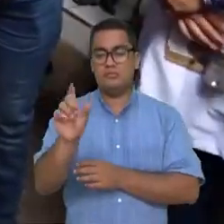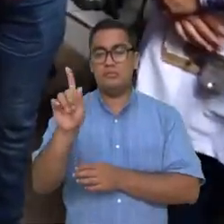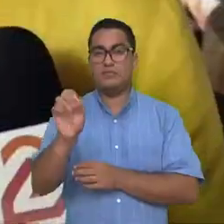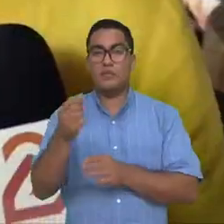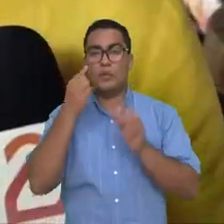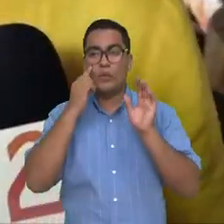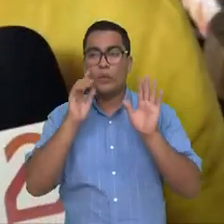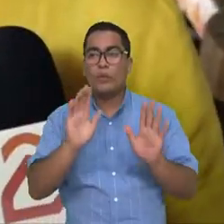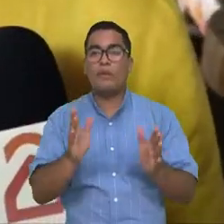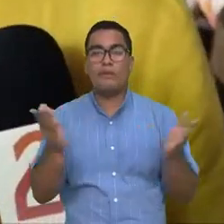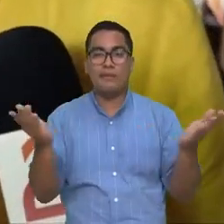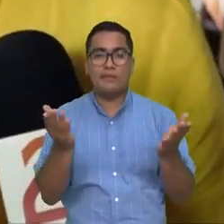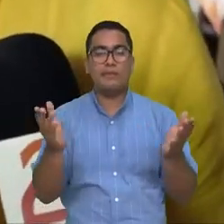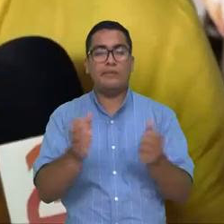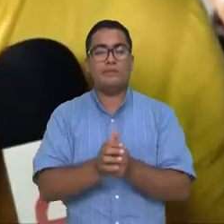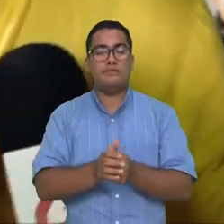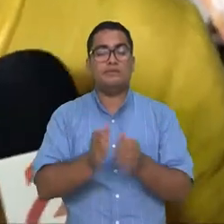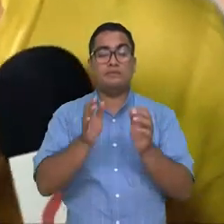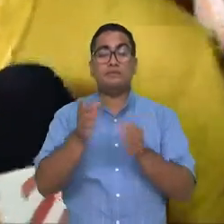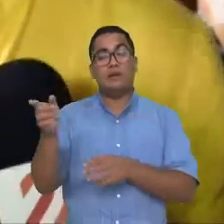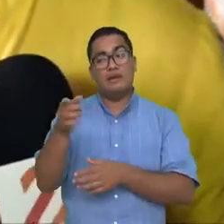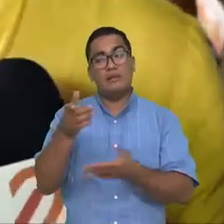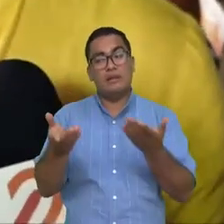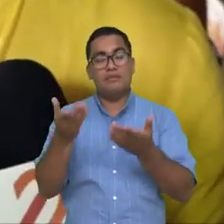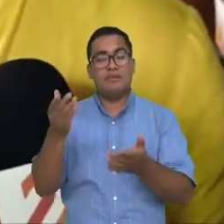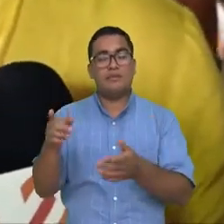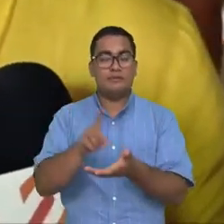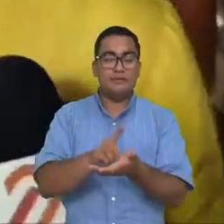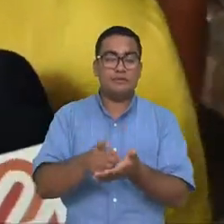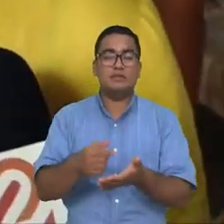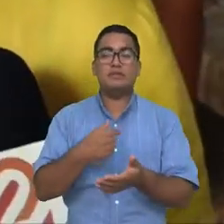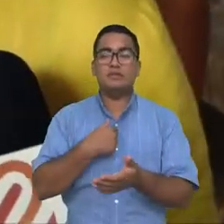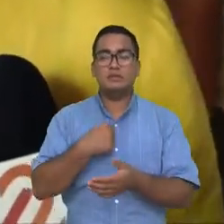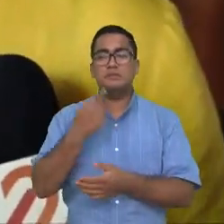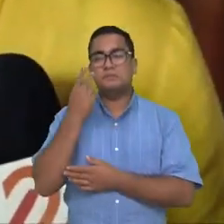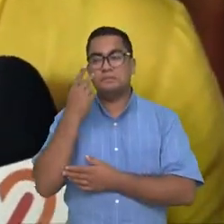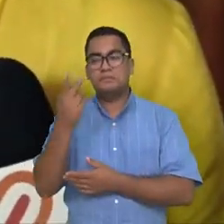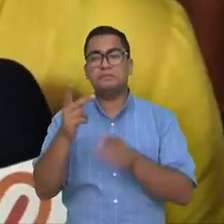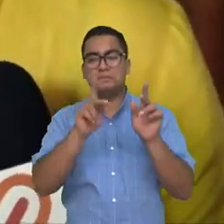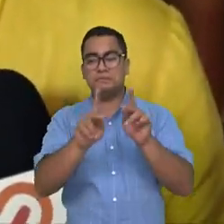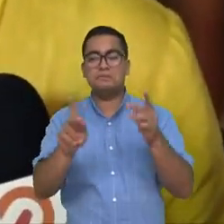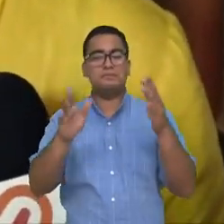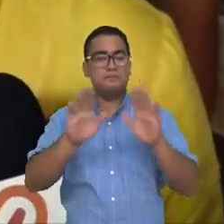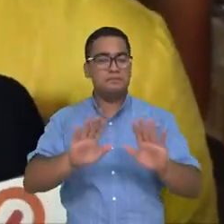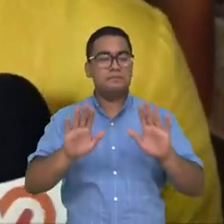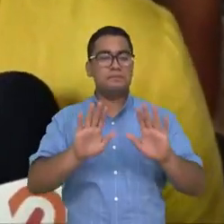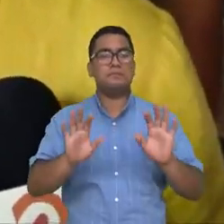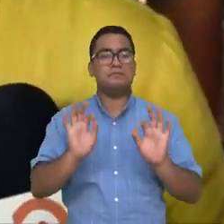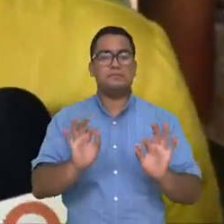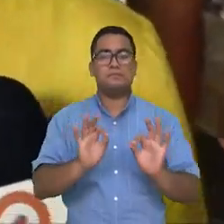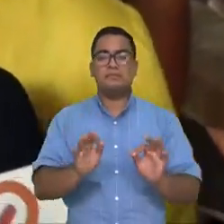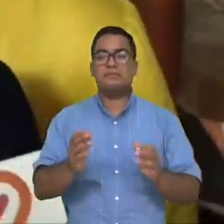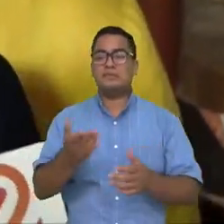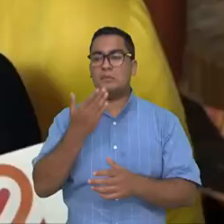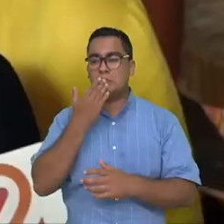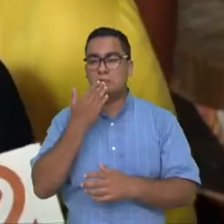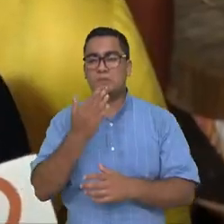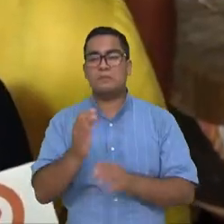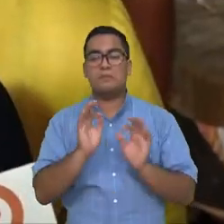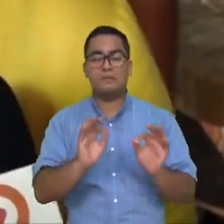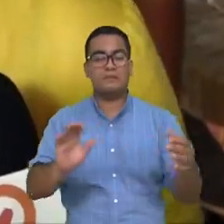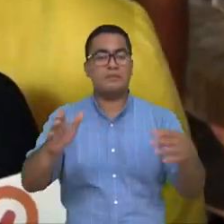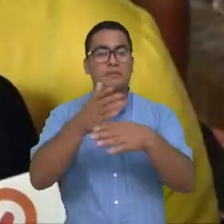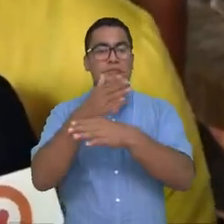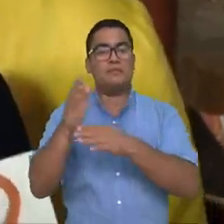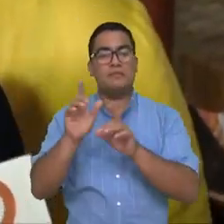medidas, para también conocer las inquietudes que tienen los comerciantes. Yo veo a la gente bastante tranquila, en realidad están tomando las medidas, casi en todos los